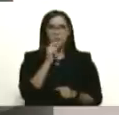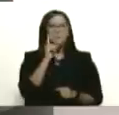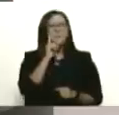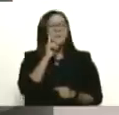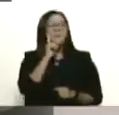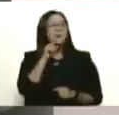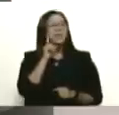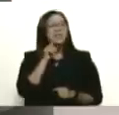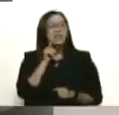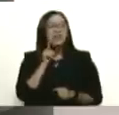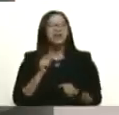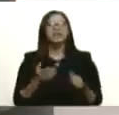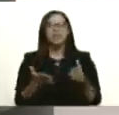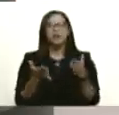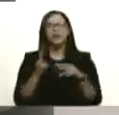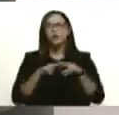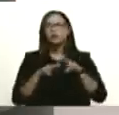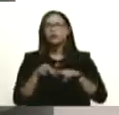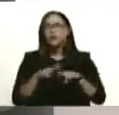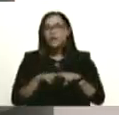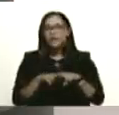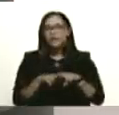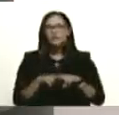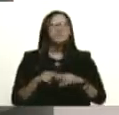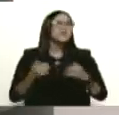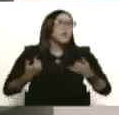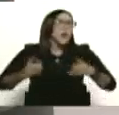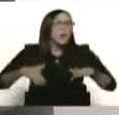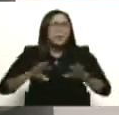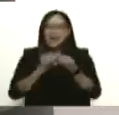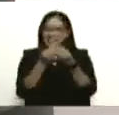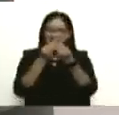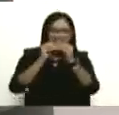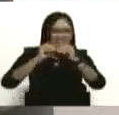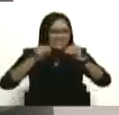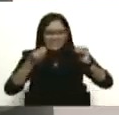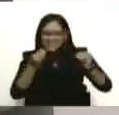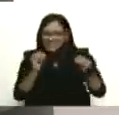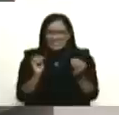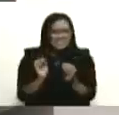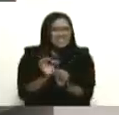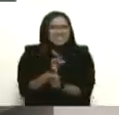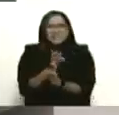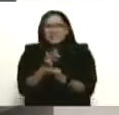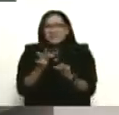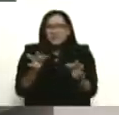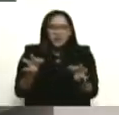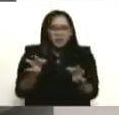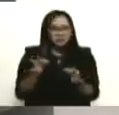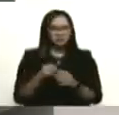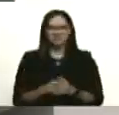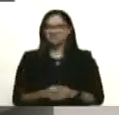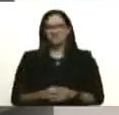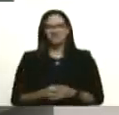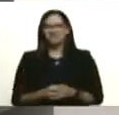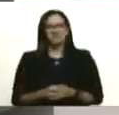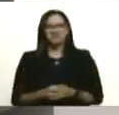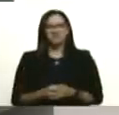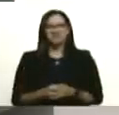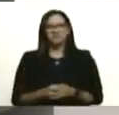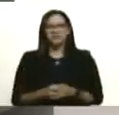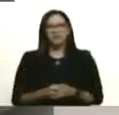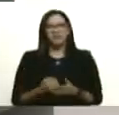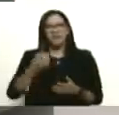que logren construir, por más elaborada y trabajada que sea, que vaya a convencer al